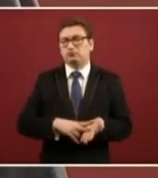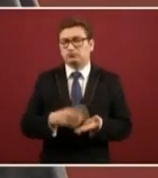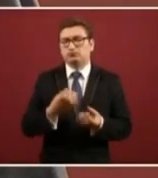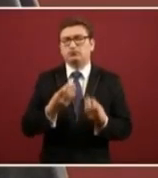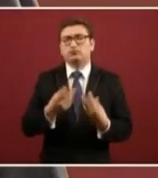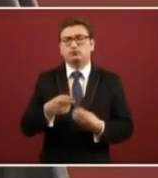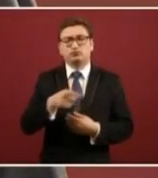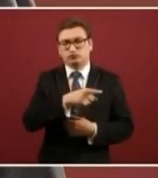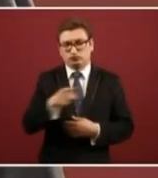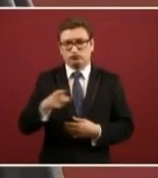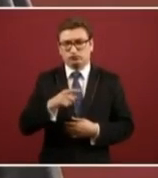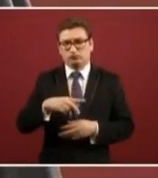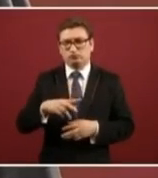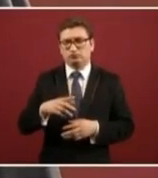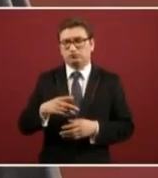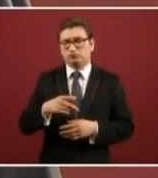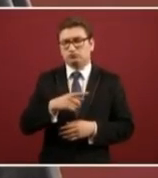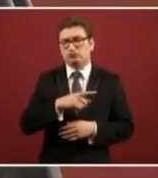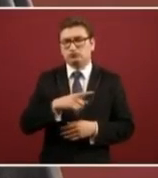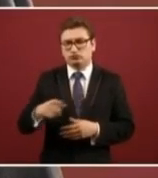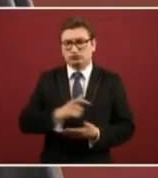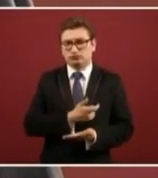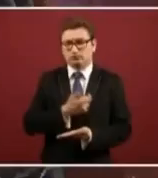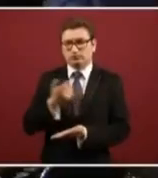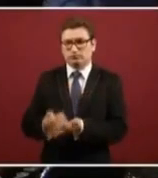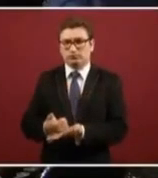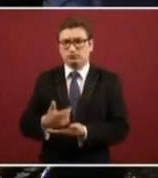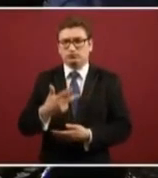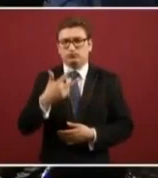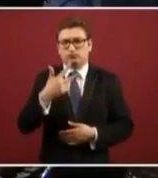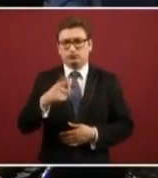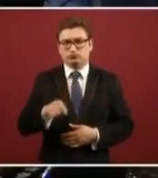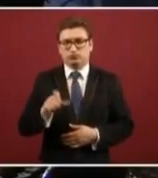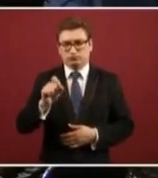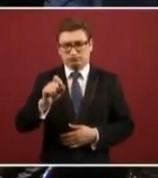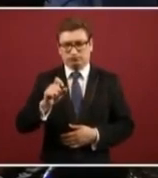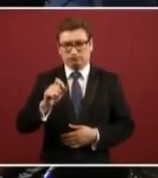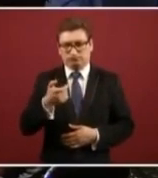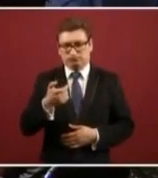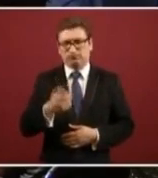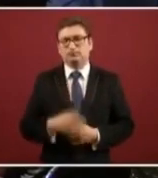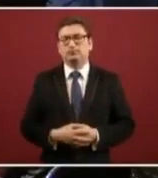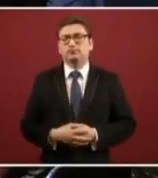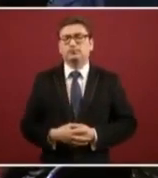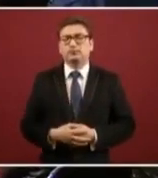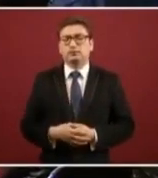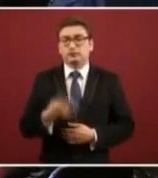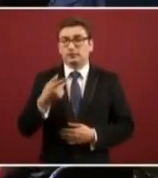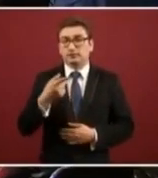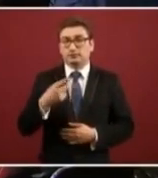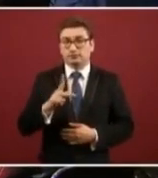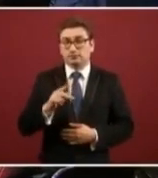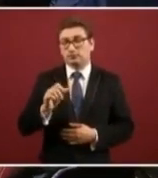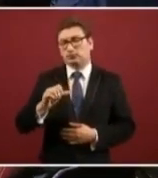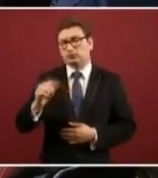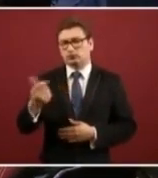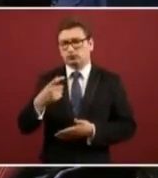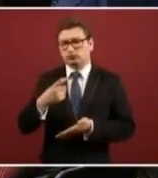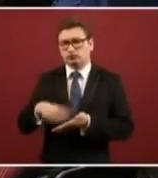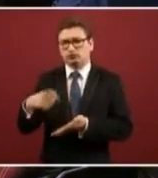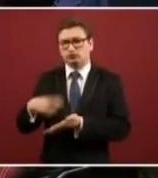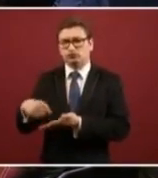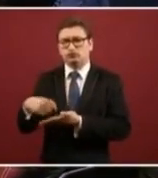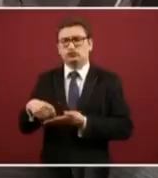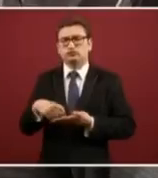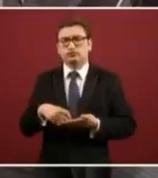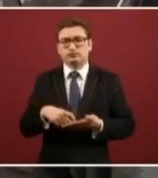ustedes la están vendiendo, o perdón, pagando a 8.20, pero la que están comprando